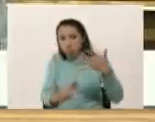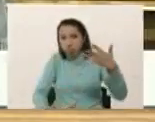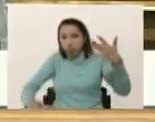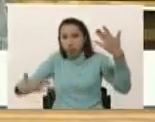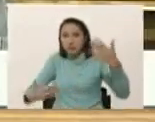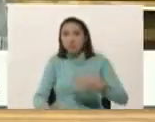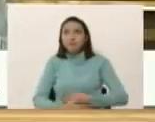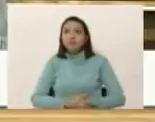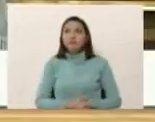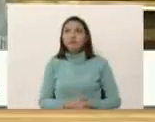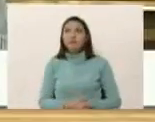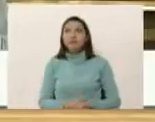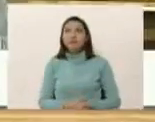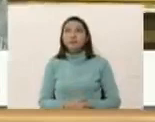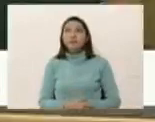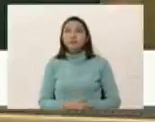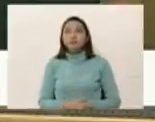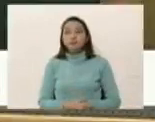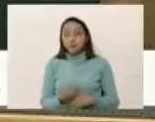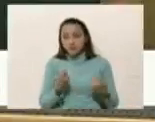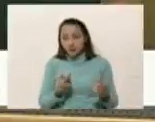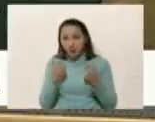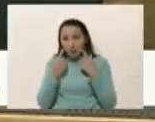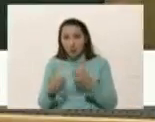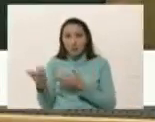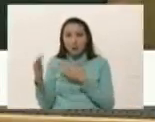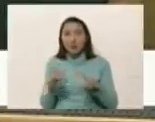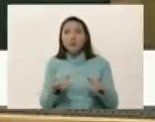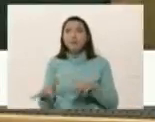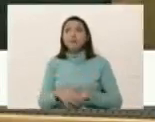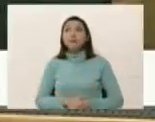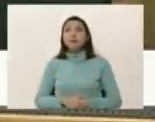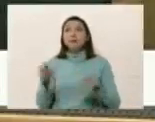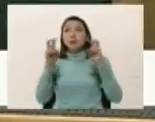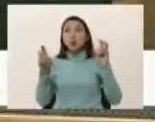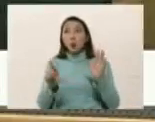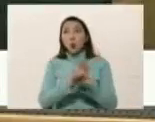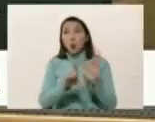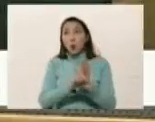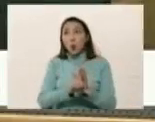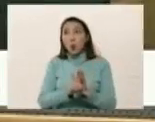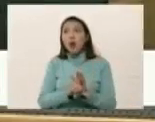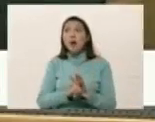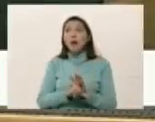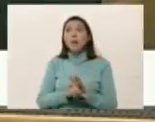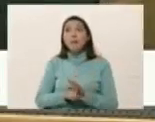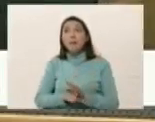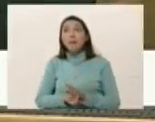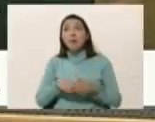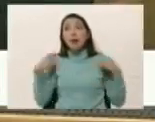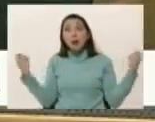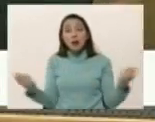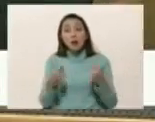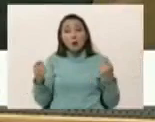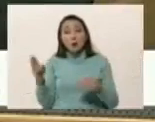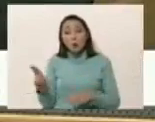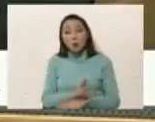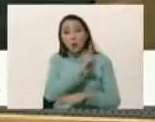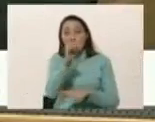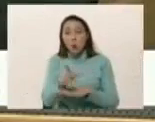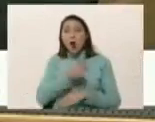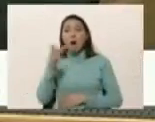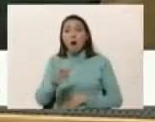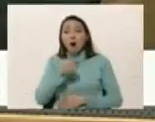disposiciones adelante secretaria título de la ley ley para la promoción y uso del lenguaje con